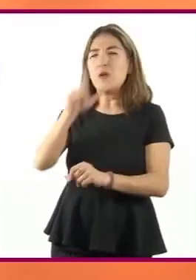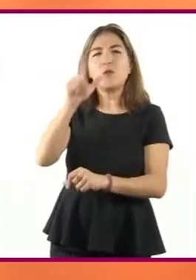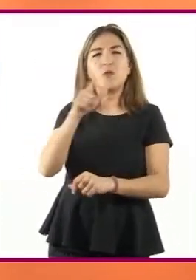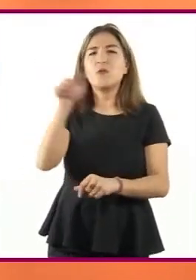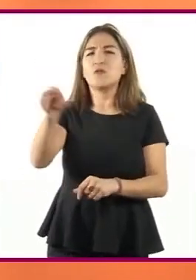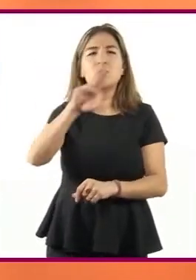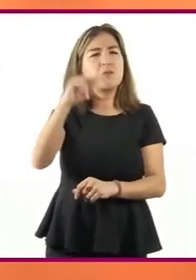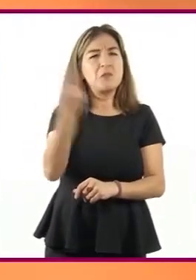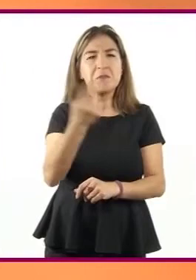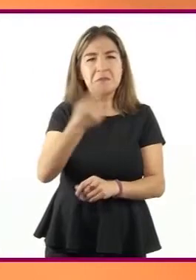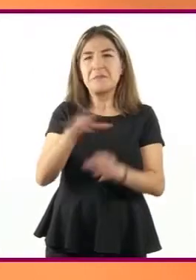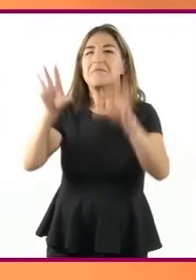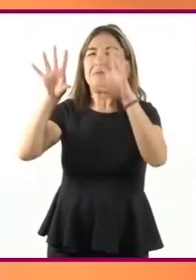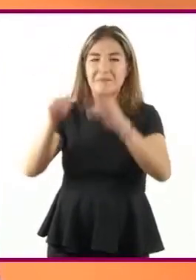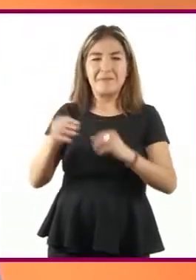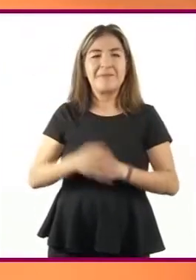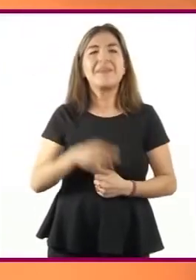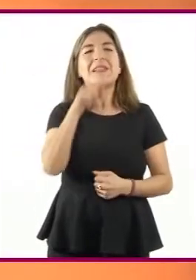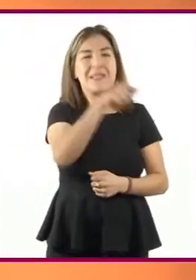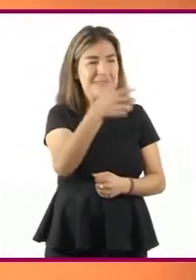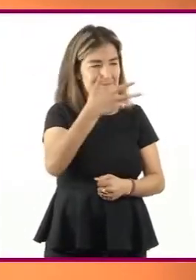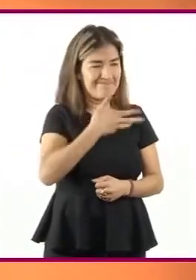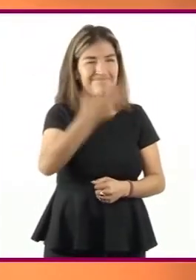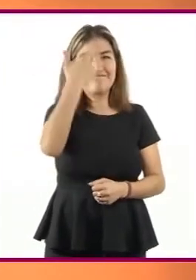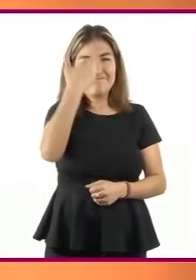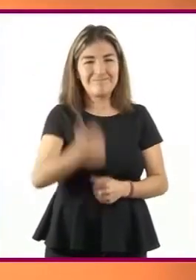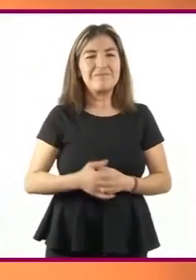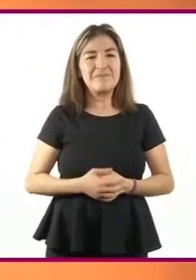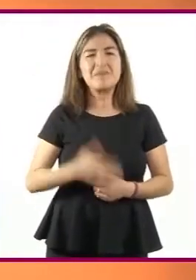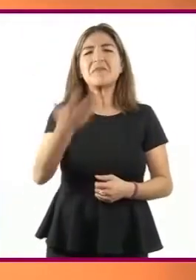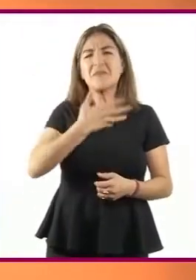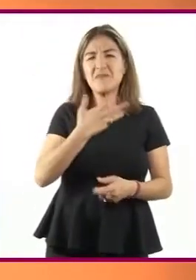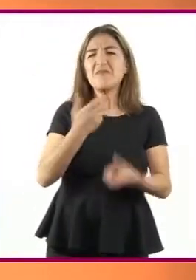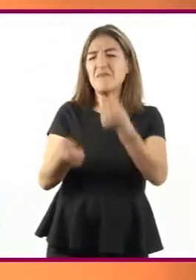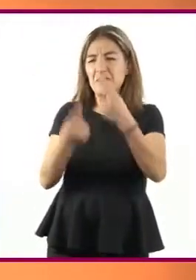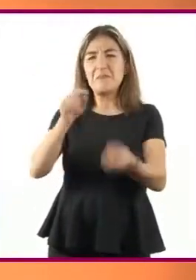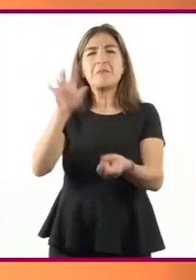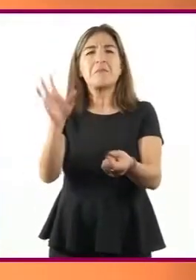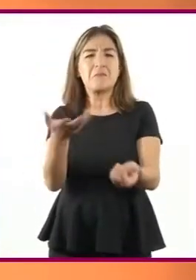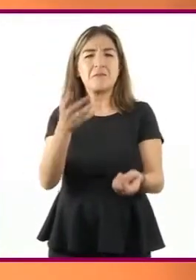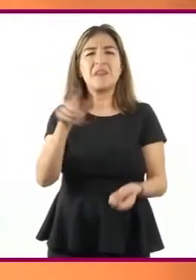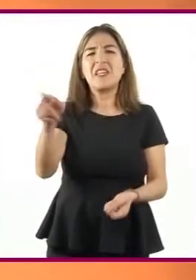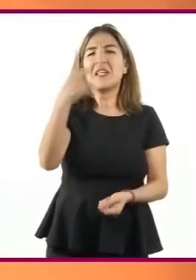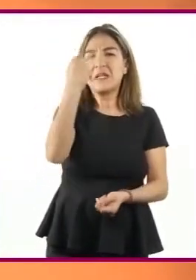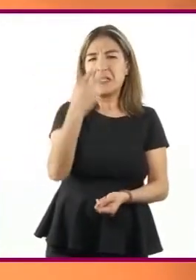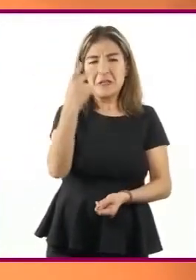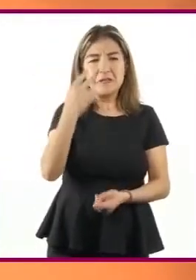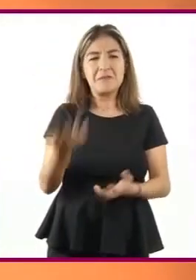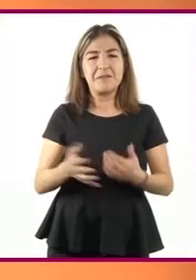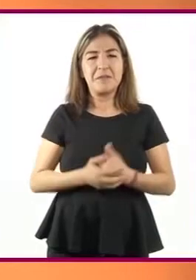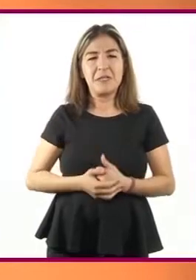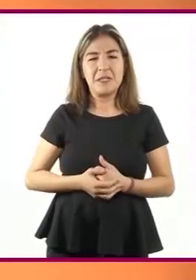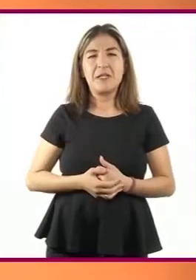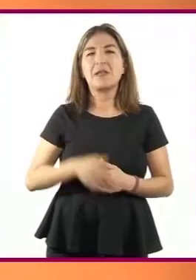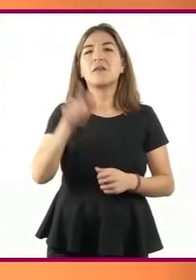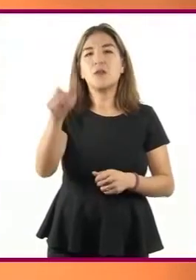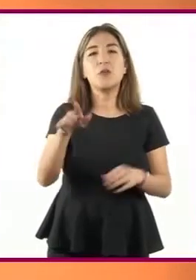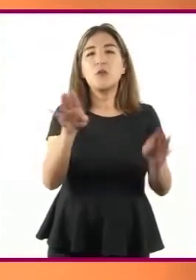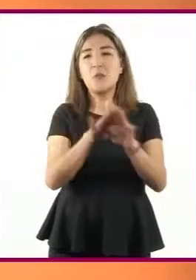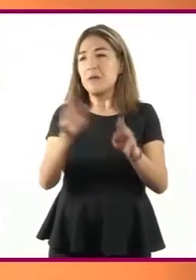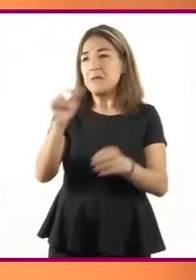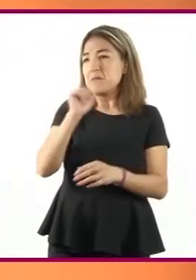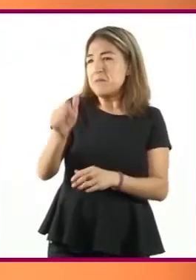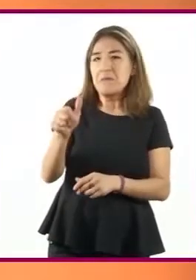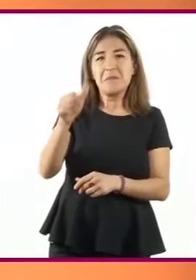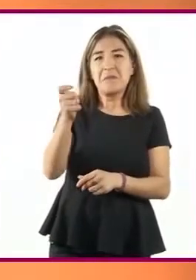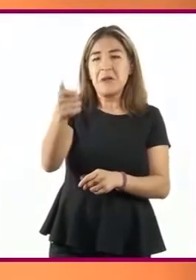que no utilizamos. Tienes razón. Hay muchos aparatos que, como por ejemplo las televisiones, que a pesar de que no están